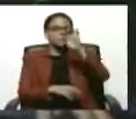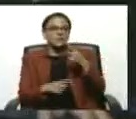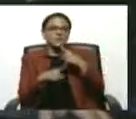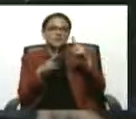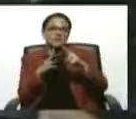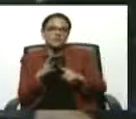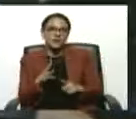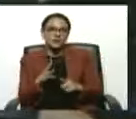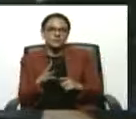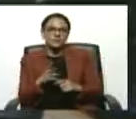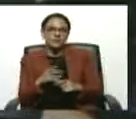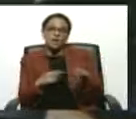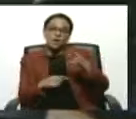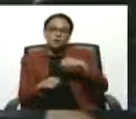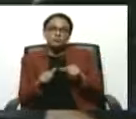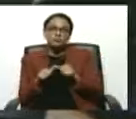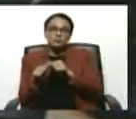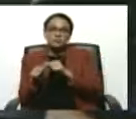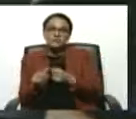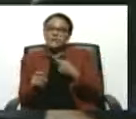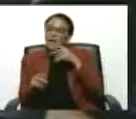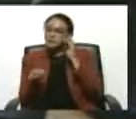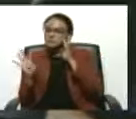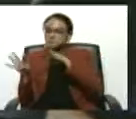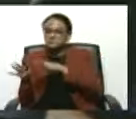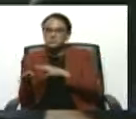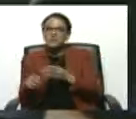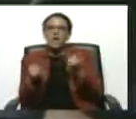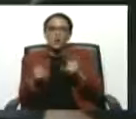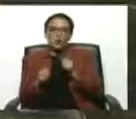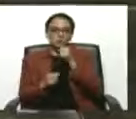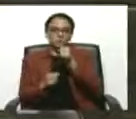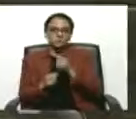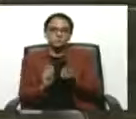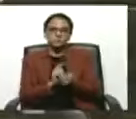aliados. Nosotros con esta información vamos a retornar nuevamente el contacto a los estudios. Adelante.